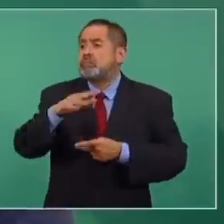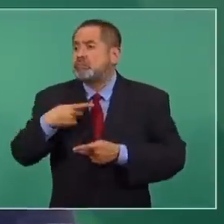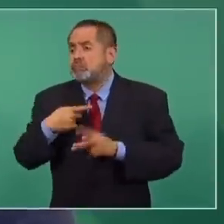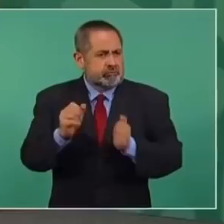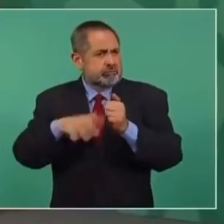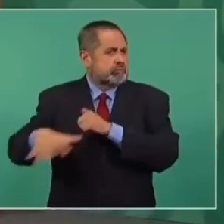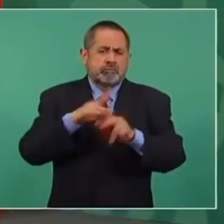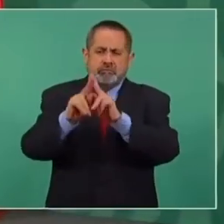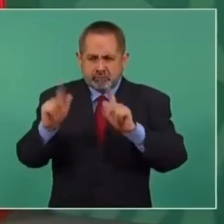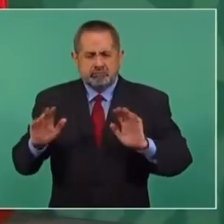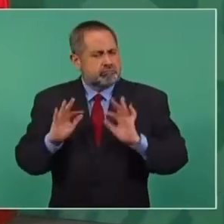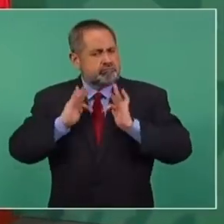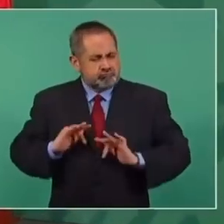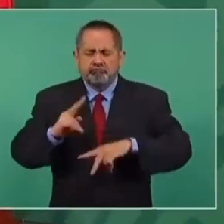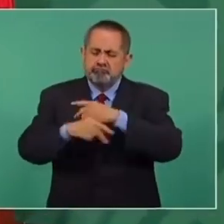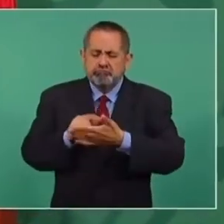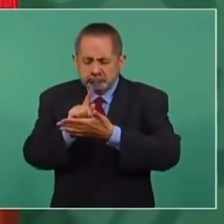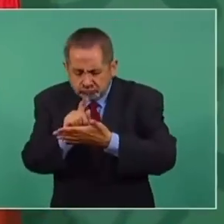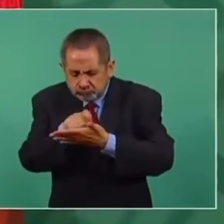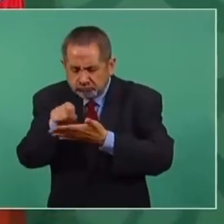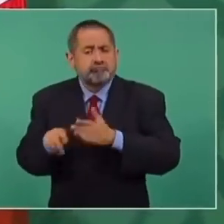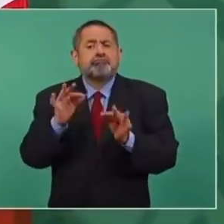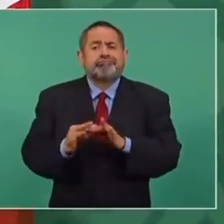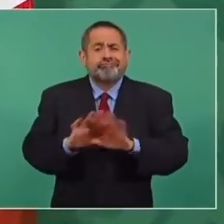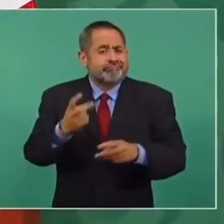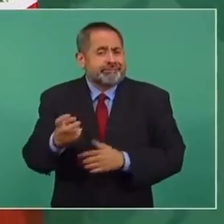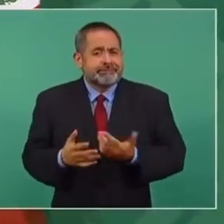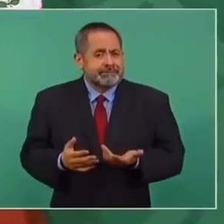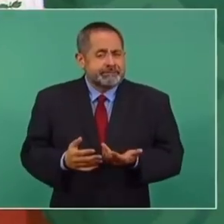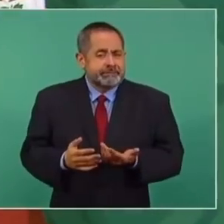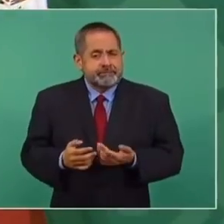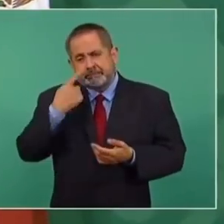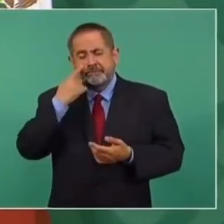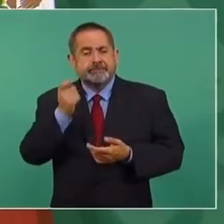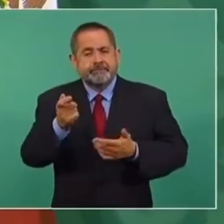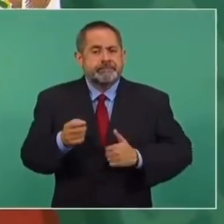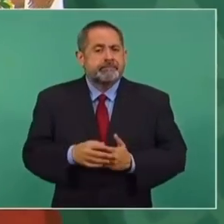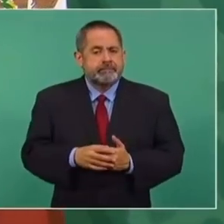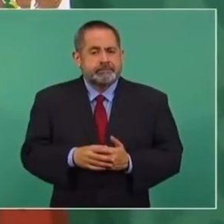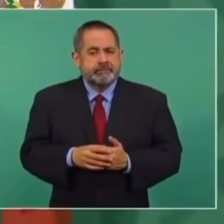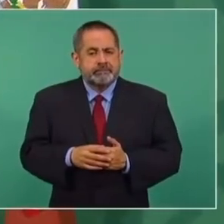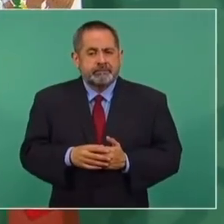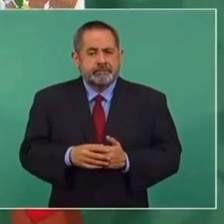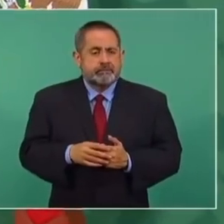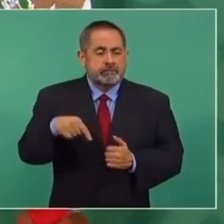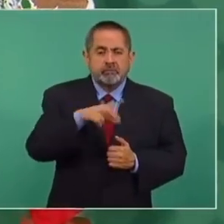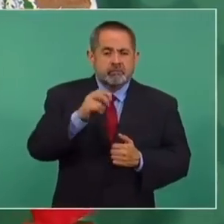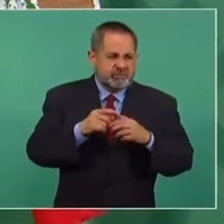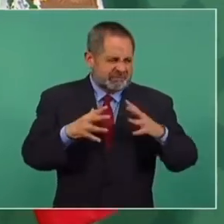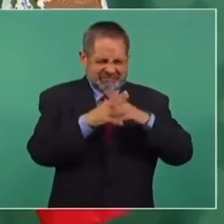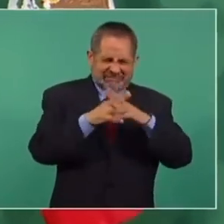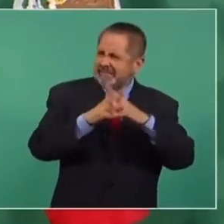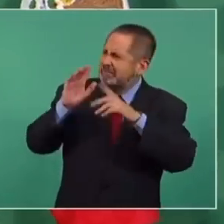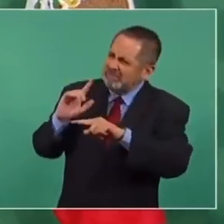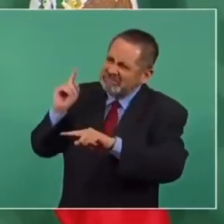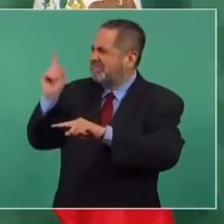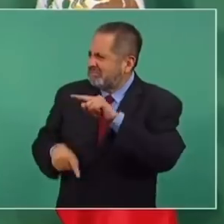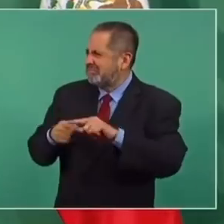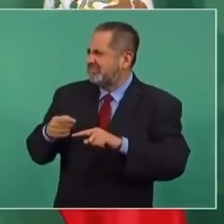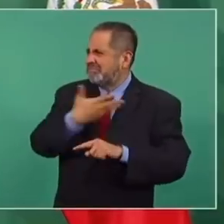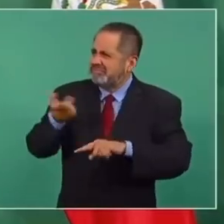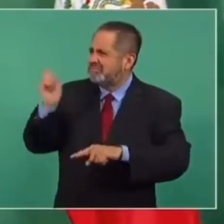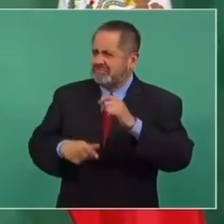democracia participativa. Porque este es un proceso que aleja los derrocamientos, los golpes de Estado,